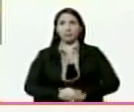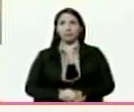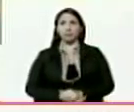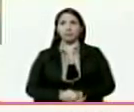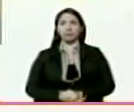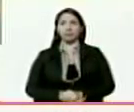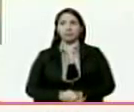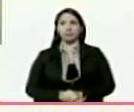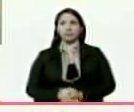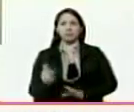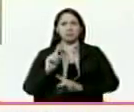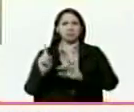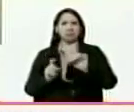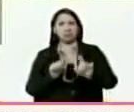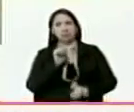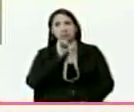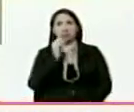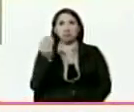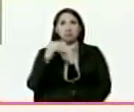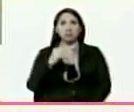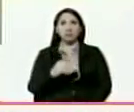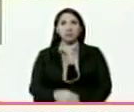aquí? Adelante.